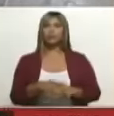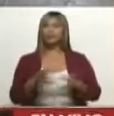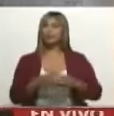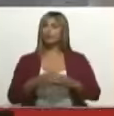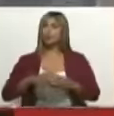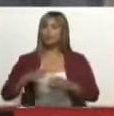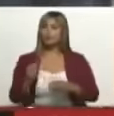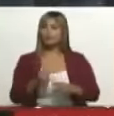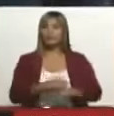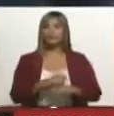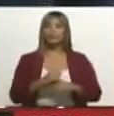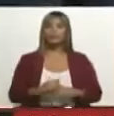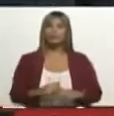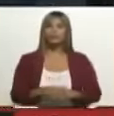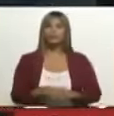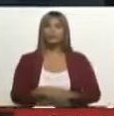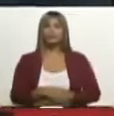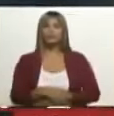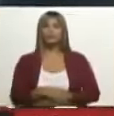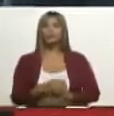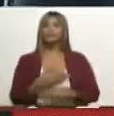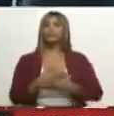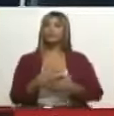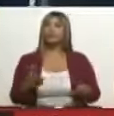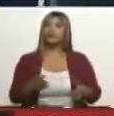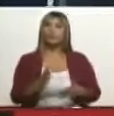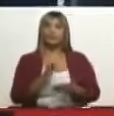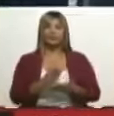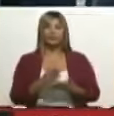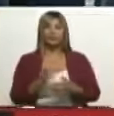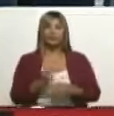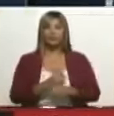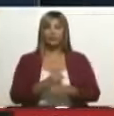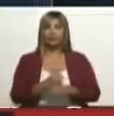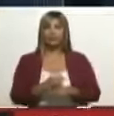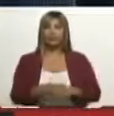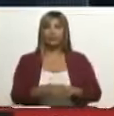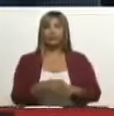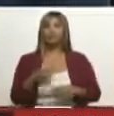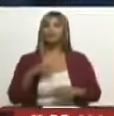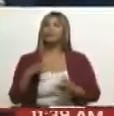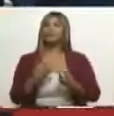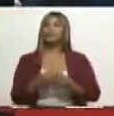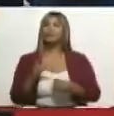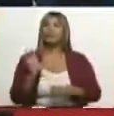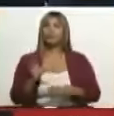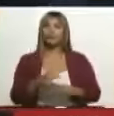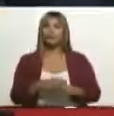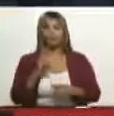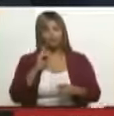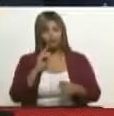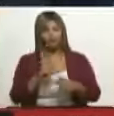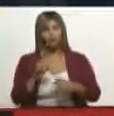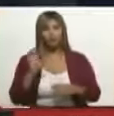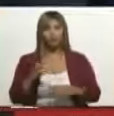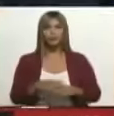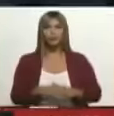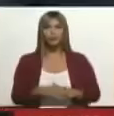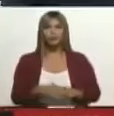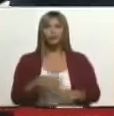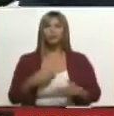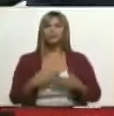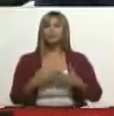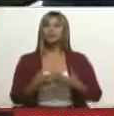una Fuerza Armada que está dispuesta siempre a trabajar por la patria, para la patria, para